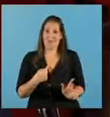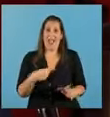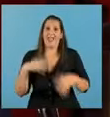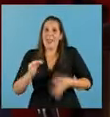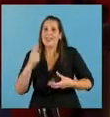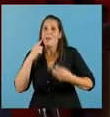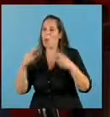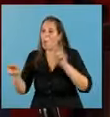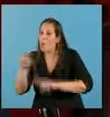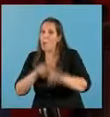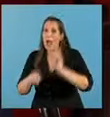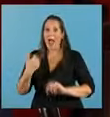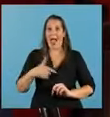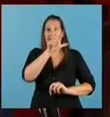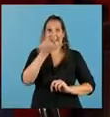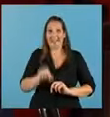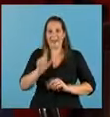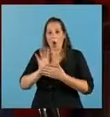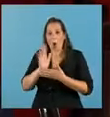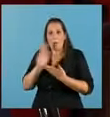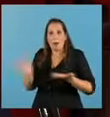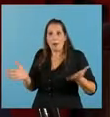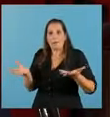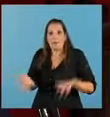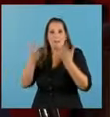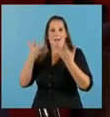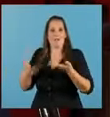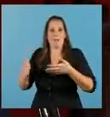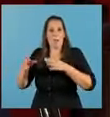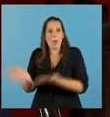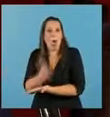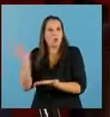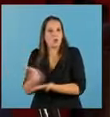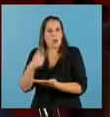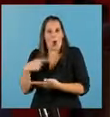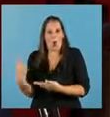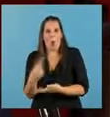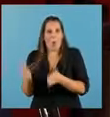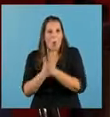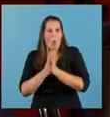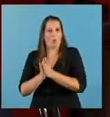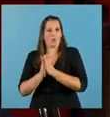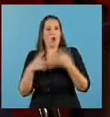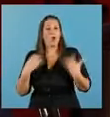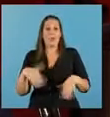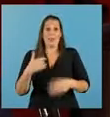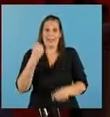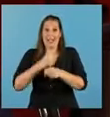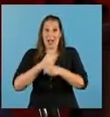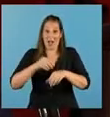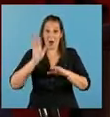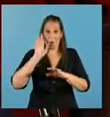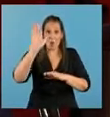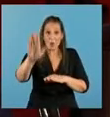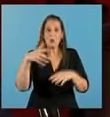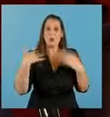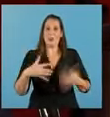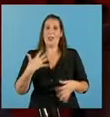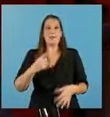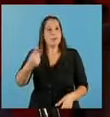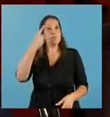productivo de toda la Argentina. La tarea que tenemos por delante supone una ética de la convicción para no renunciar a nuestros